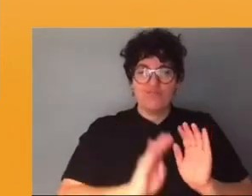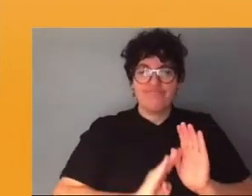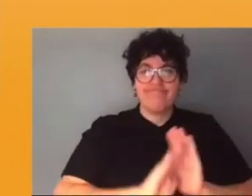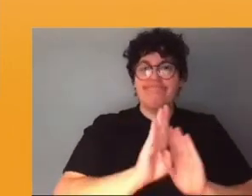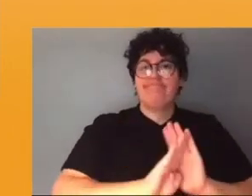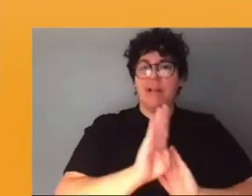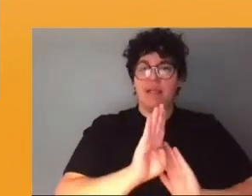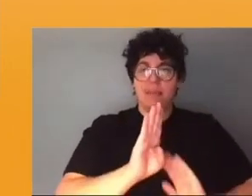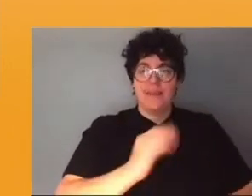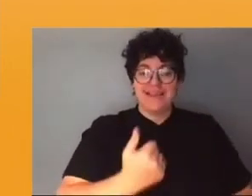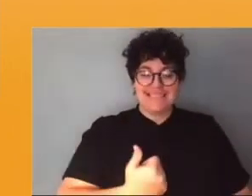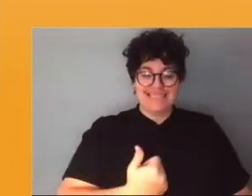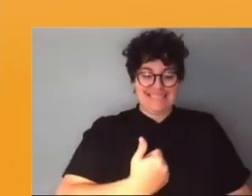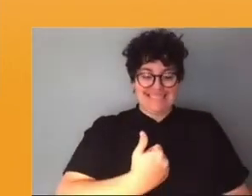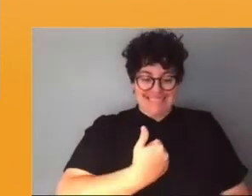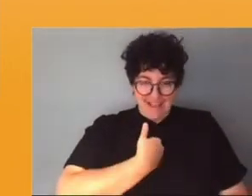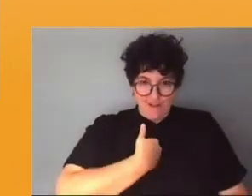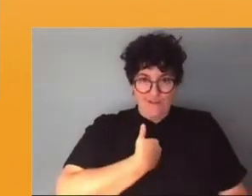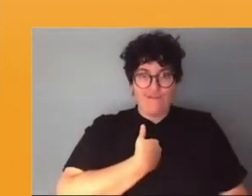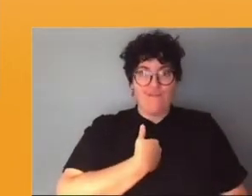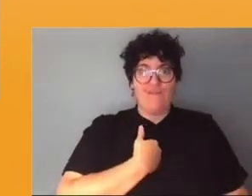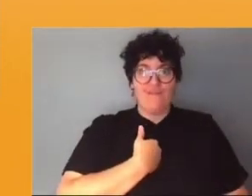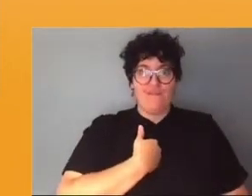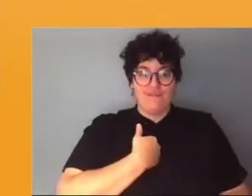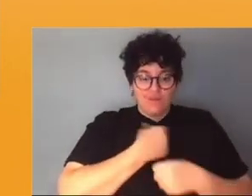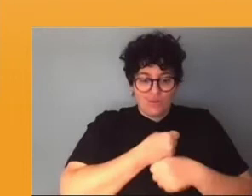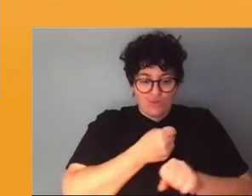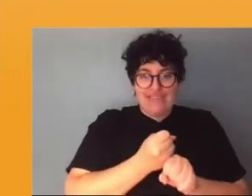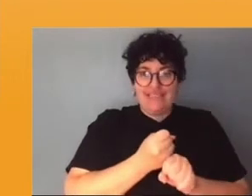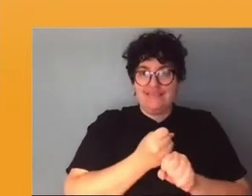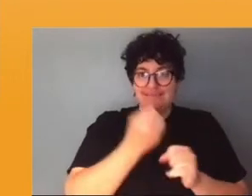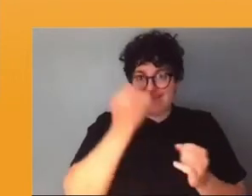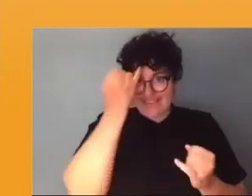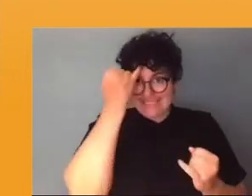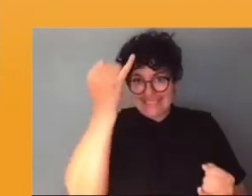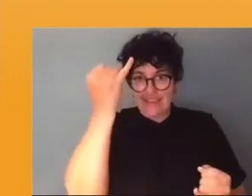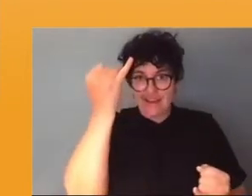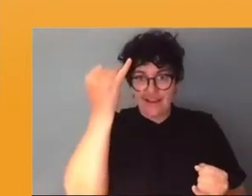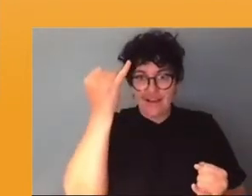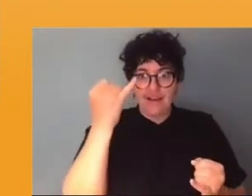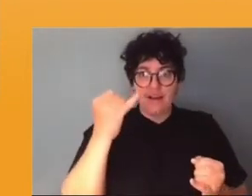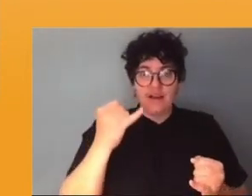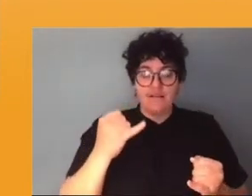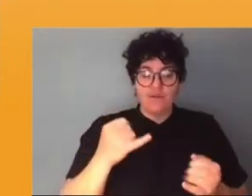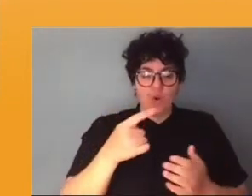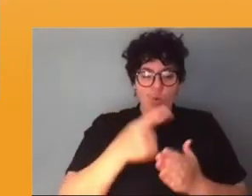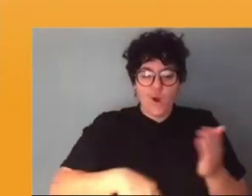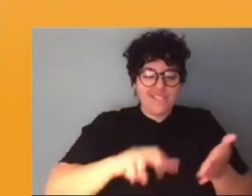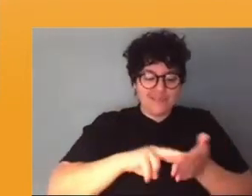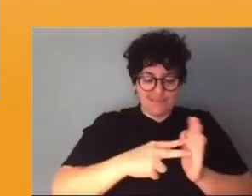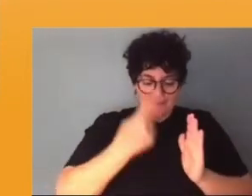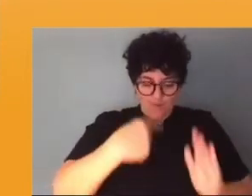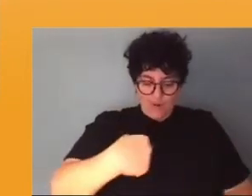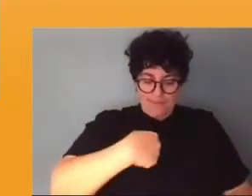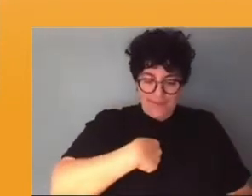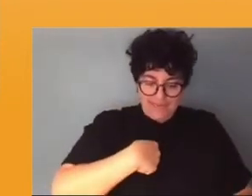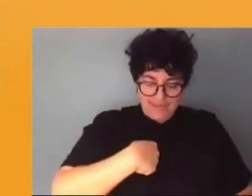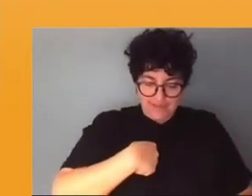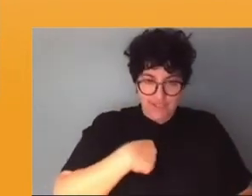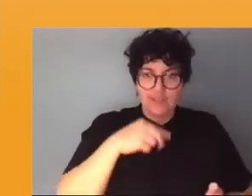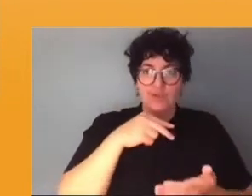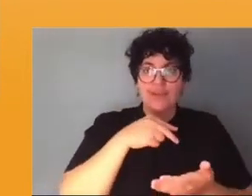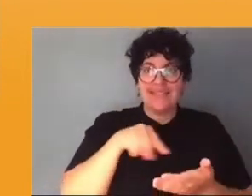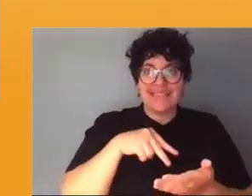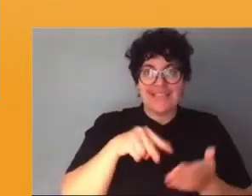una idea impulsada por mí misma sobre qué es lo que significa ser una bailarina para mí, qué